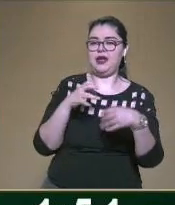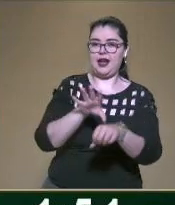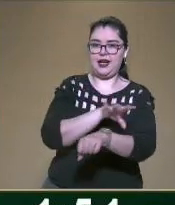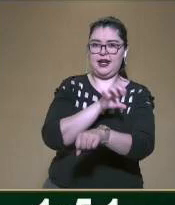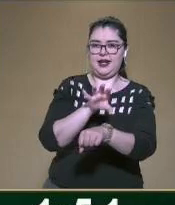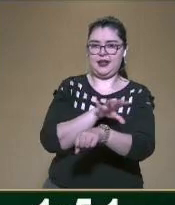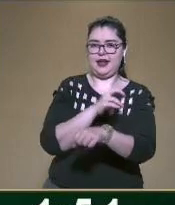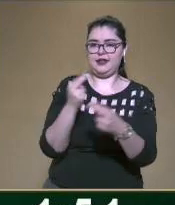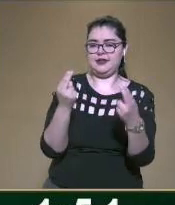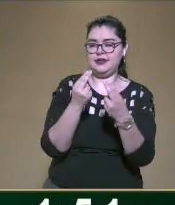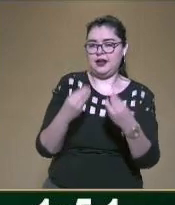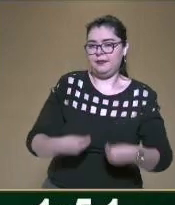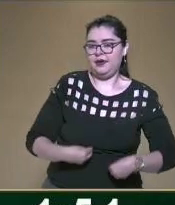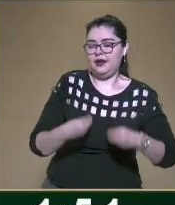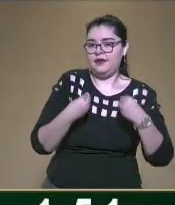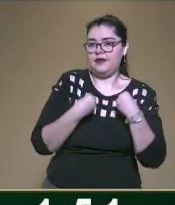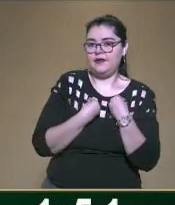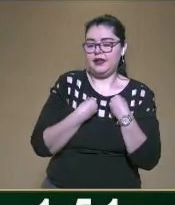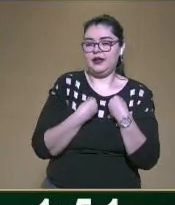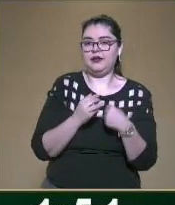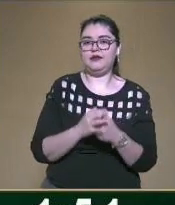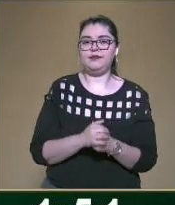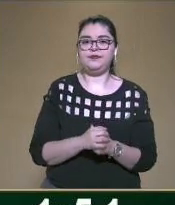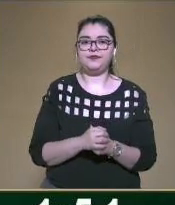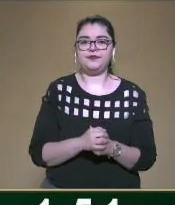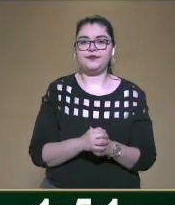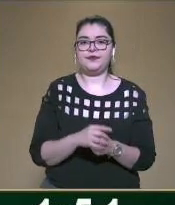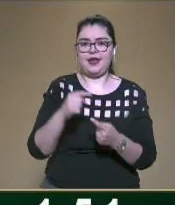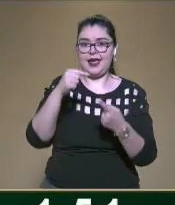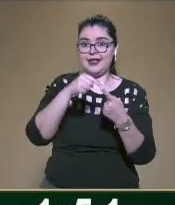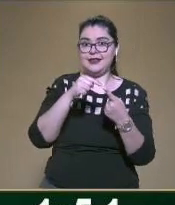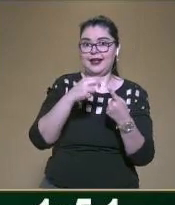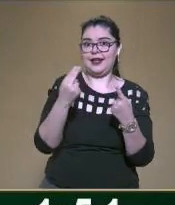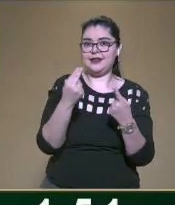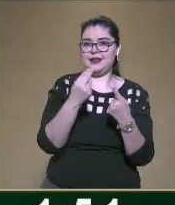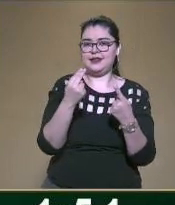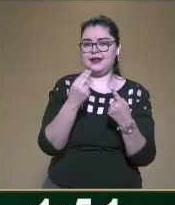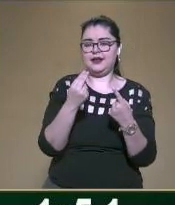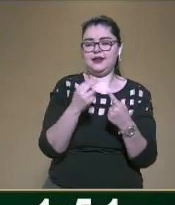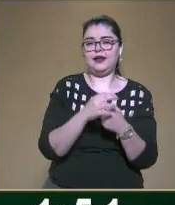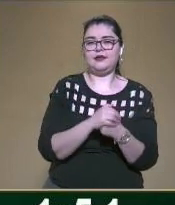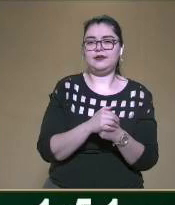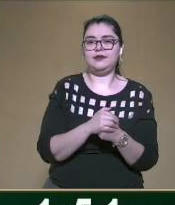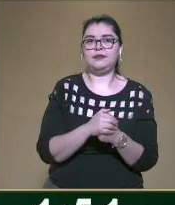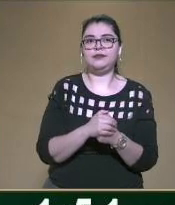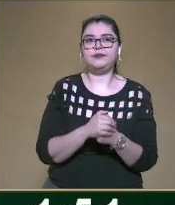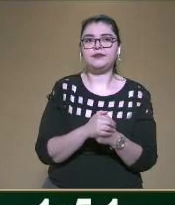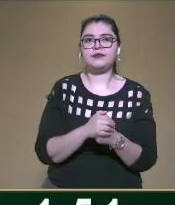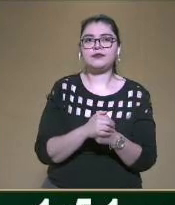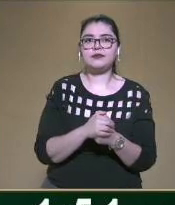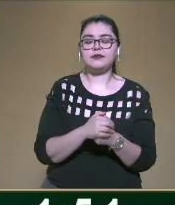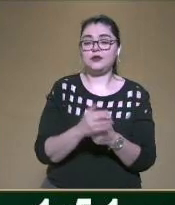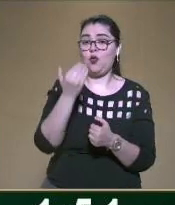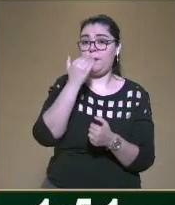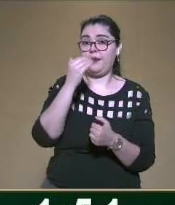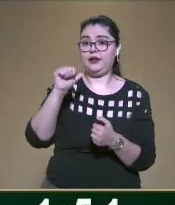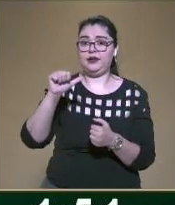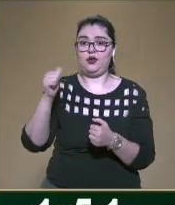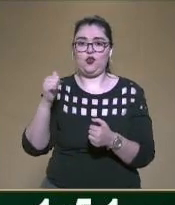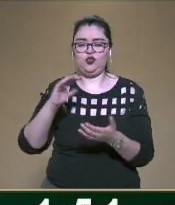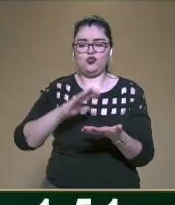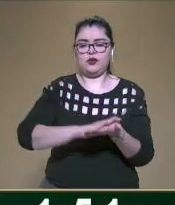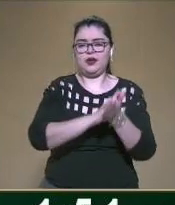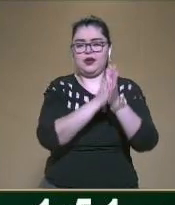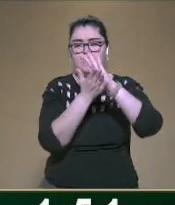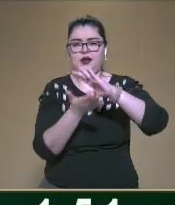Los organismos heterótrofos incorporan sustancias y la transforman en moléculas orgánicas sencillas